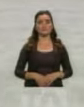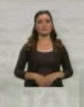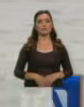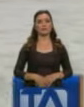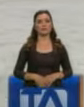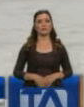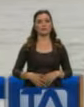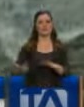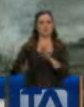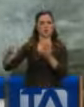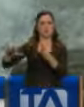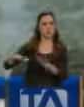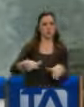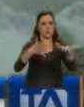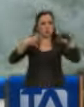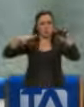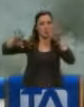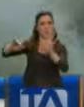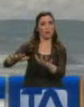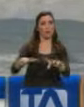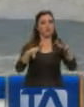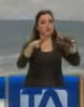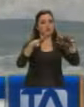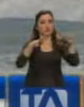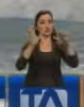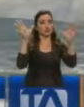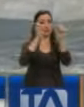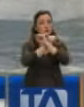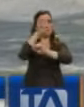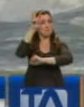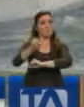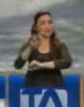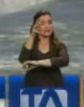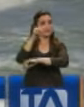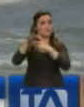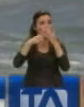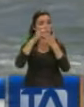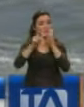Un mar agitado mantuvo en vilo la noche del martes y madrugada del miércoles a los